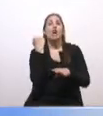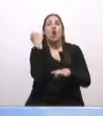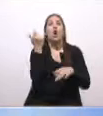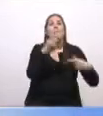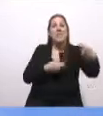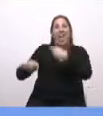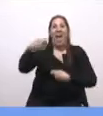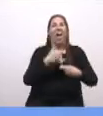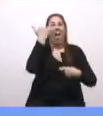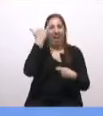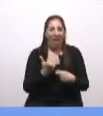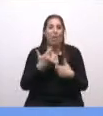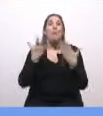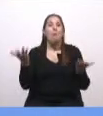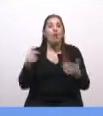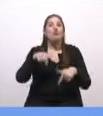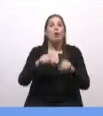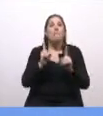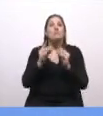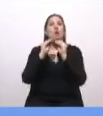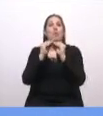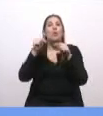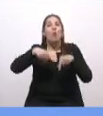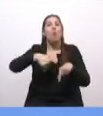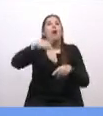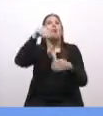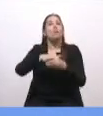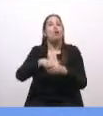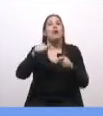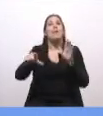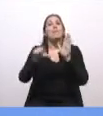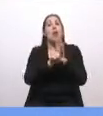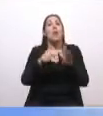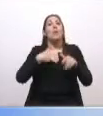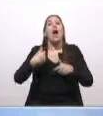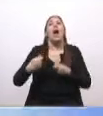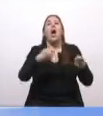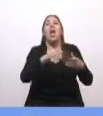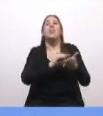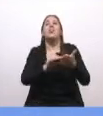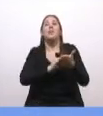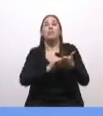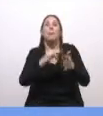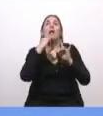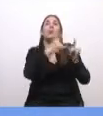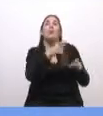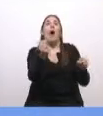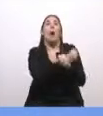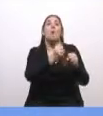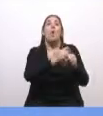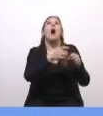las razones por las cuales hoy vamos a votar esta norma y la vamos a mandar a diputados para que las sanciones la conviertan en ley